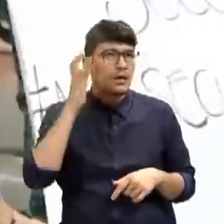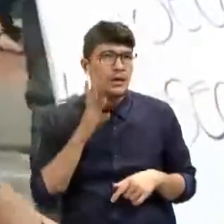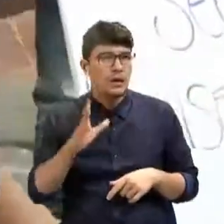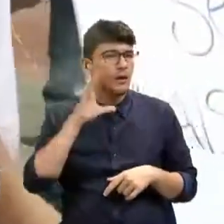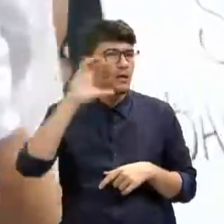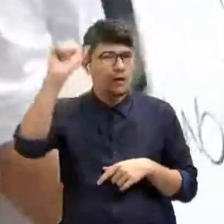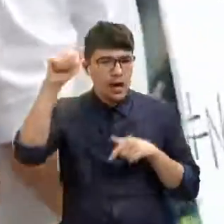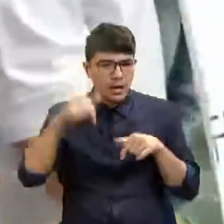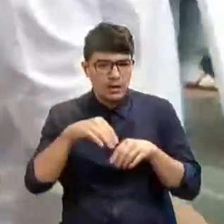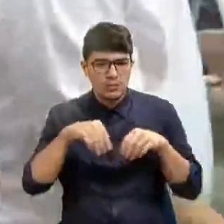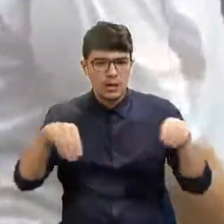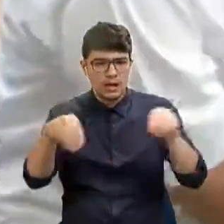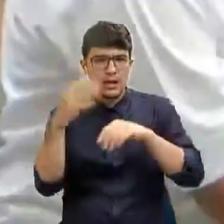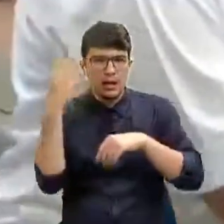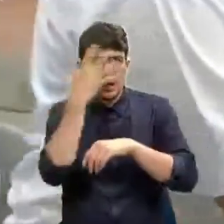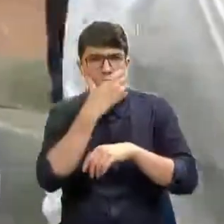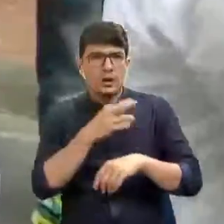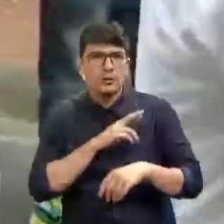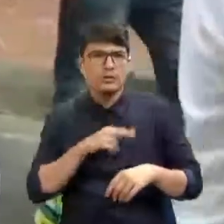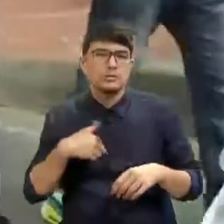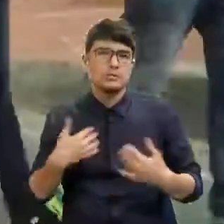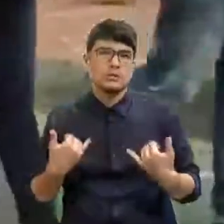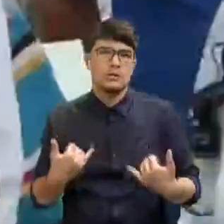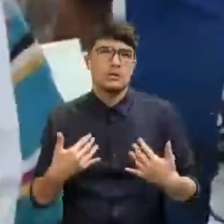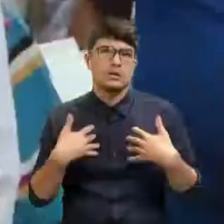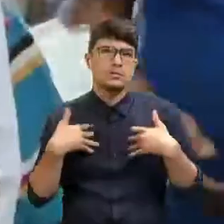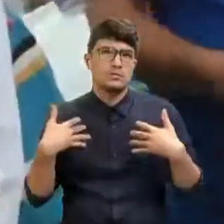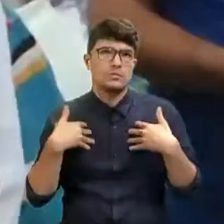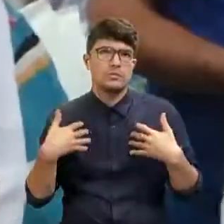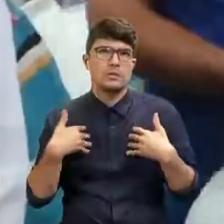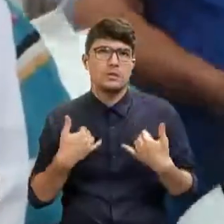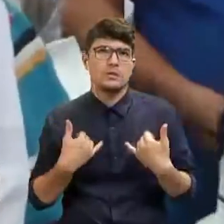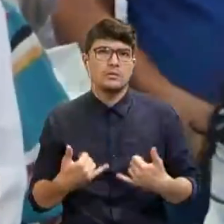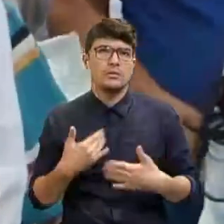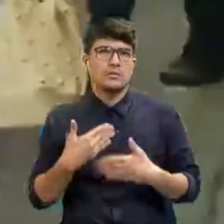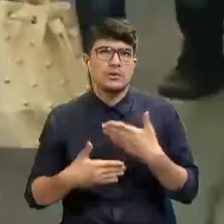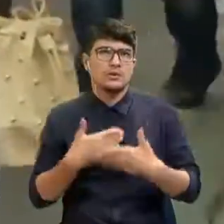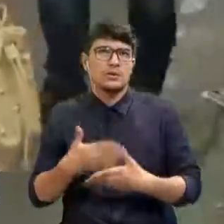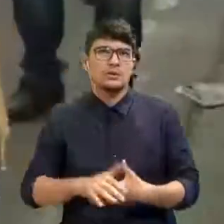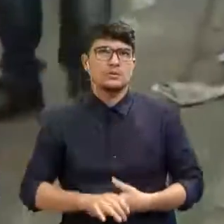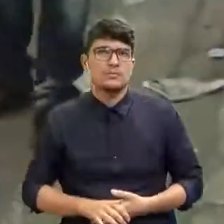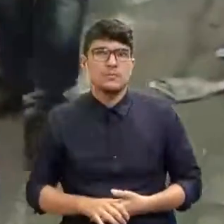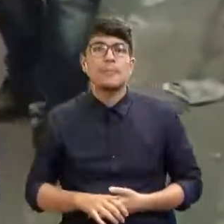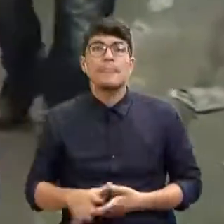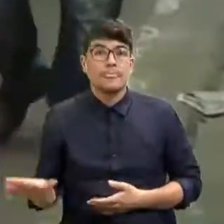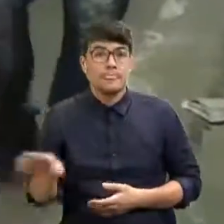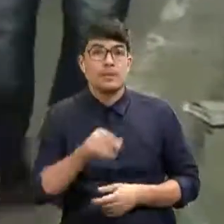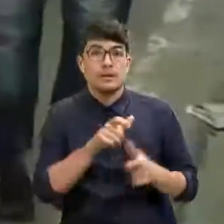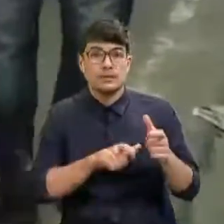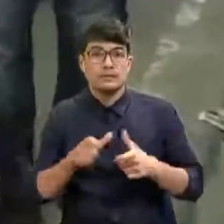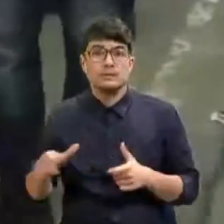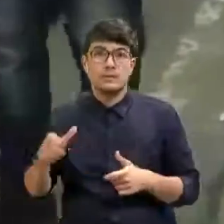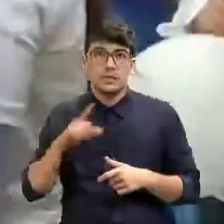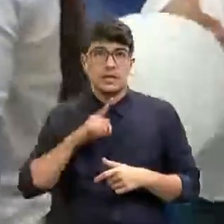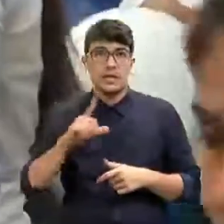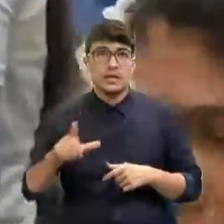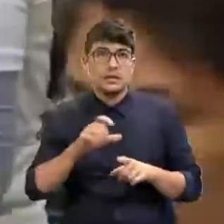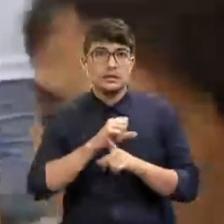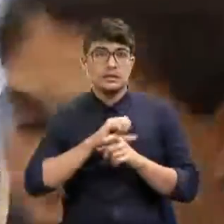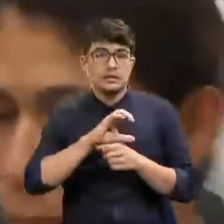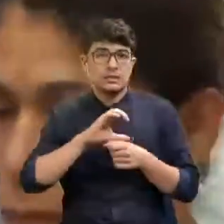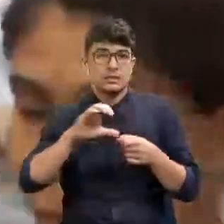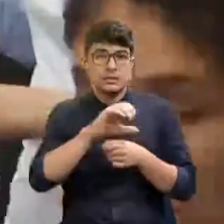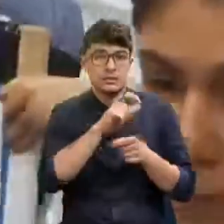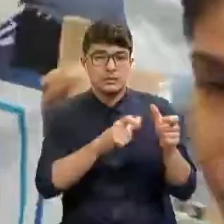una tierra muy bella para que nosotros tengamos que sufrir lo que estamos sufriendo hoy en día autoridades y líderes cívicos rechazaron la práctica del